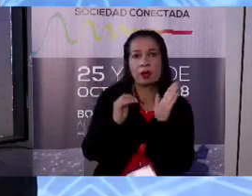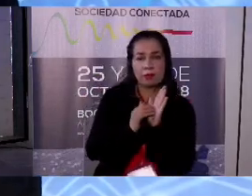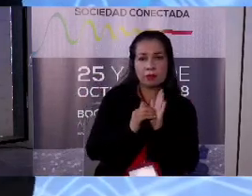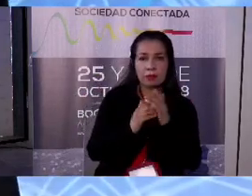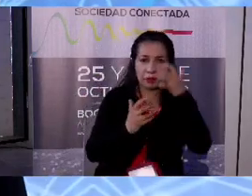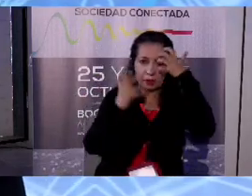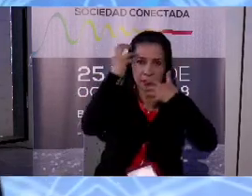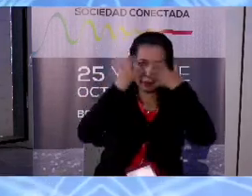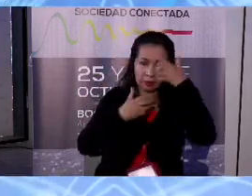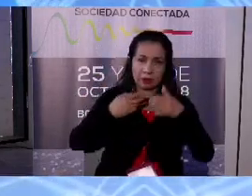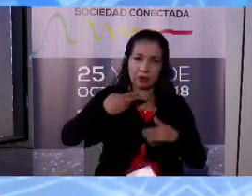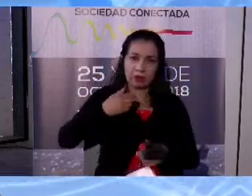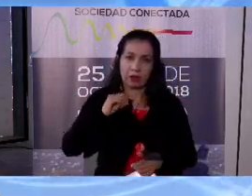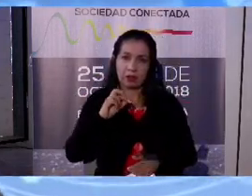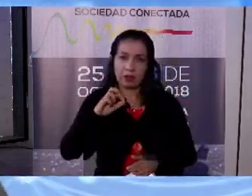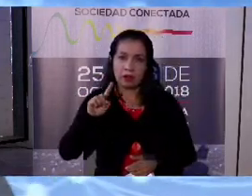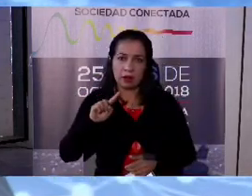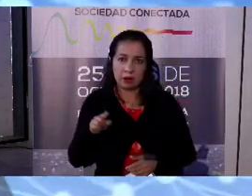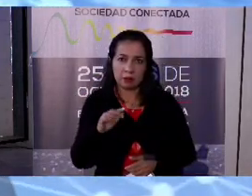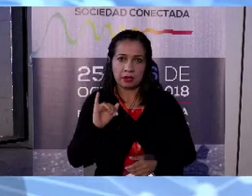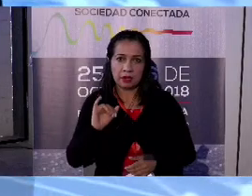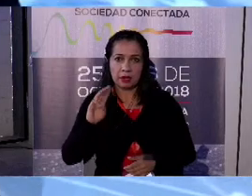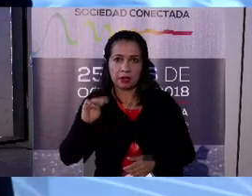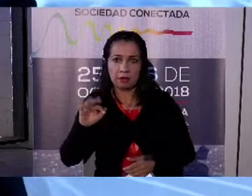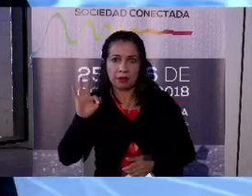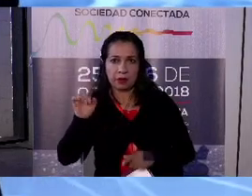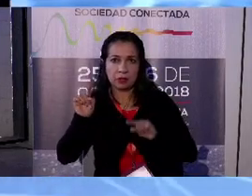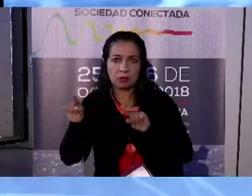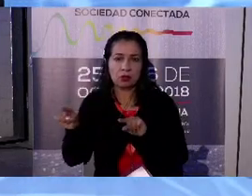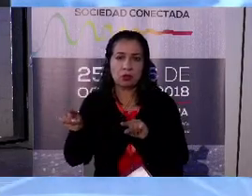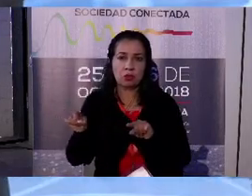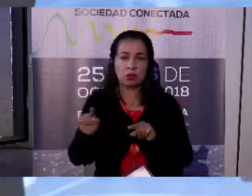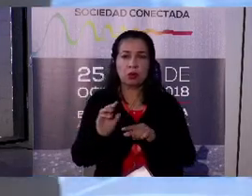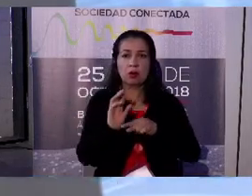hs y mt una